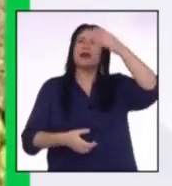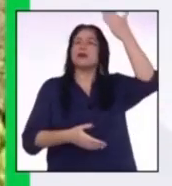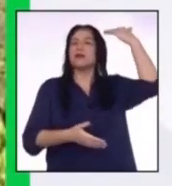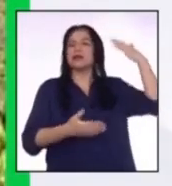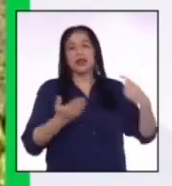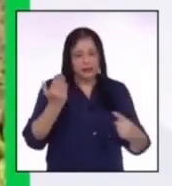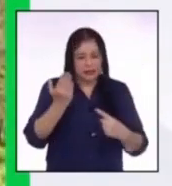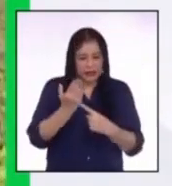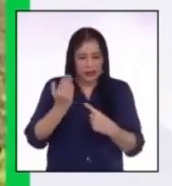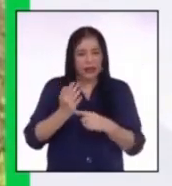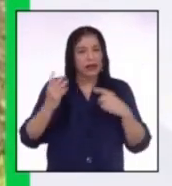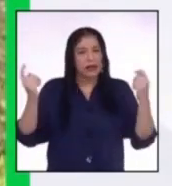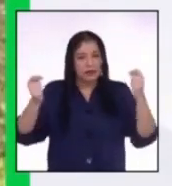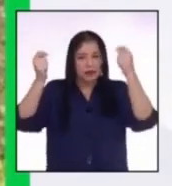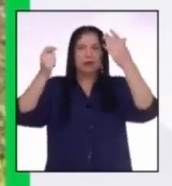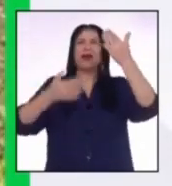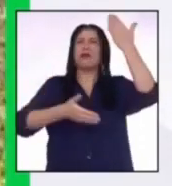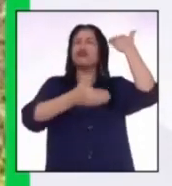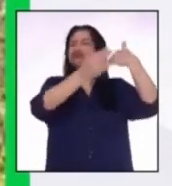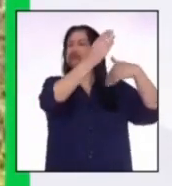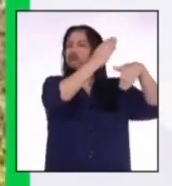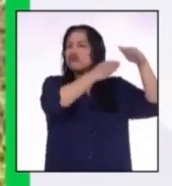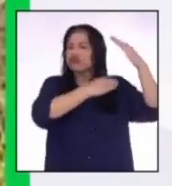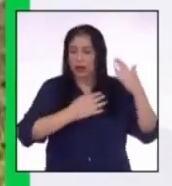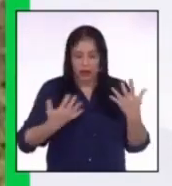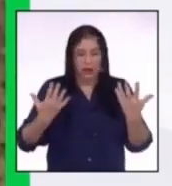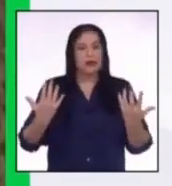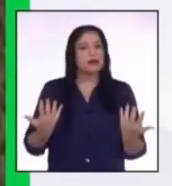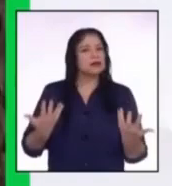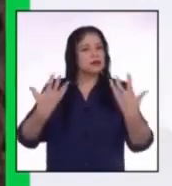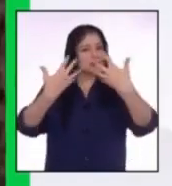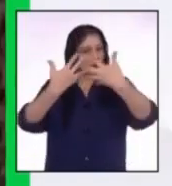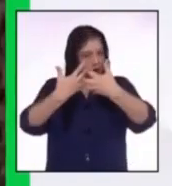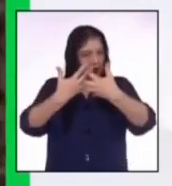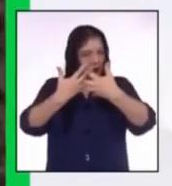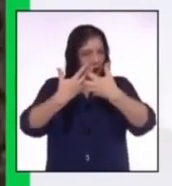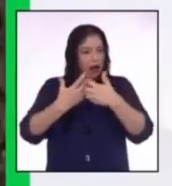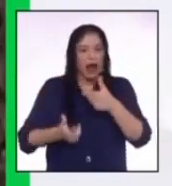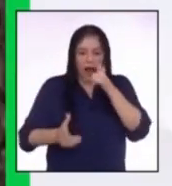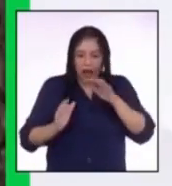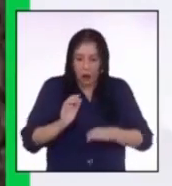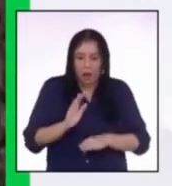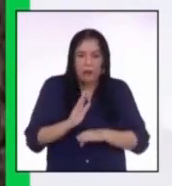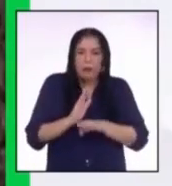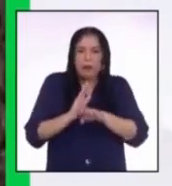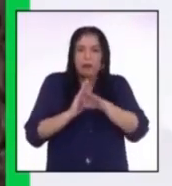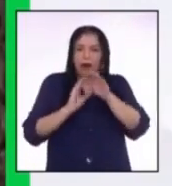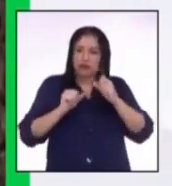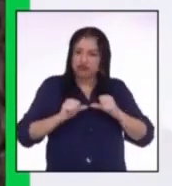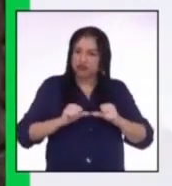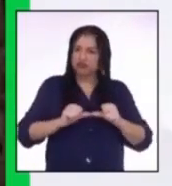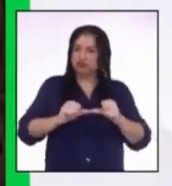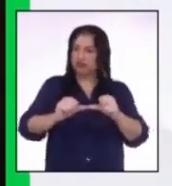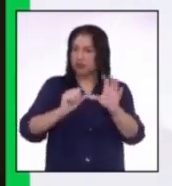técnicas y ceremonias ancestrales relacionadas a la crianza del agua